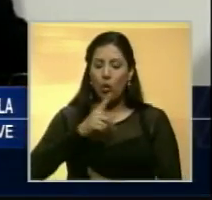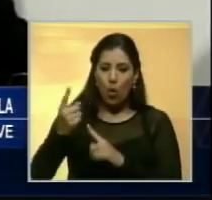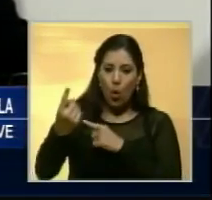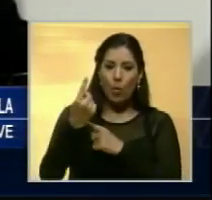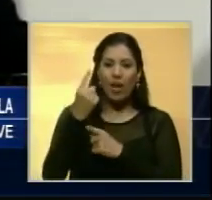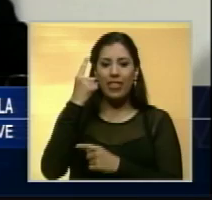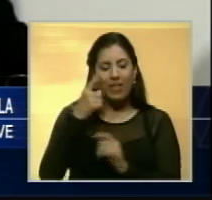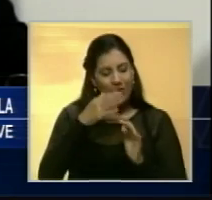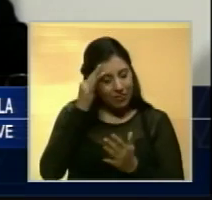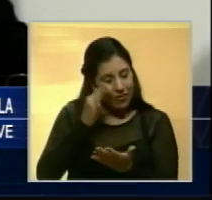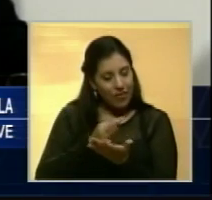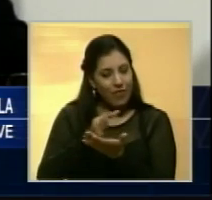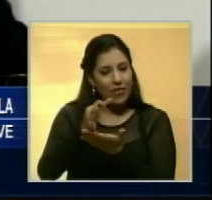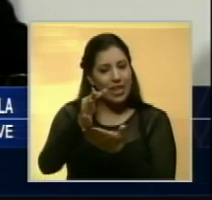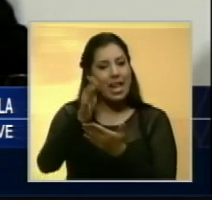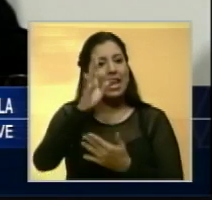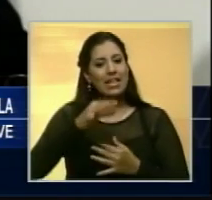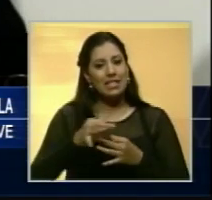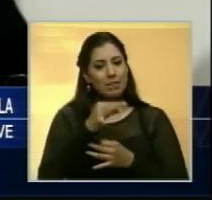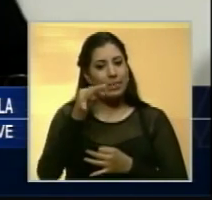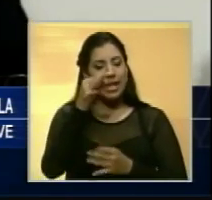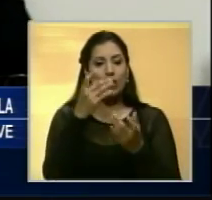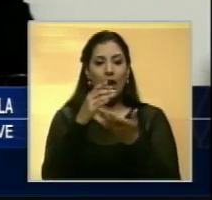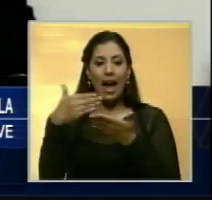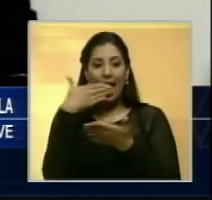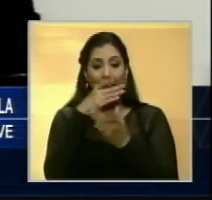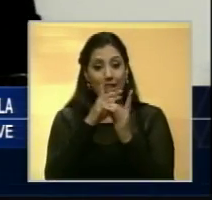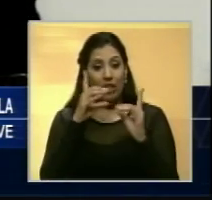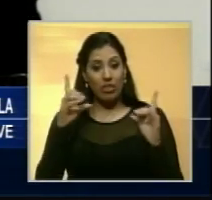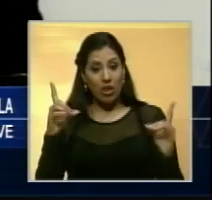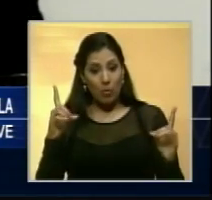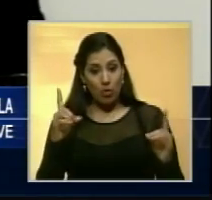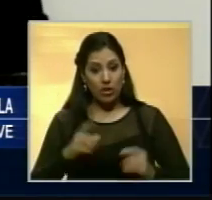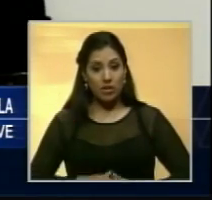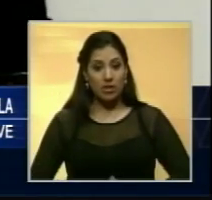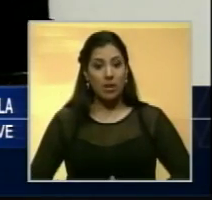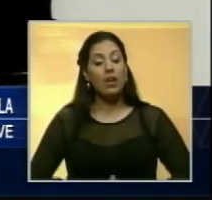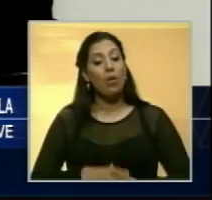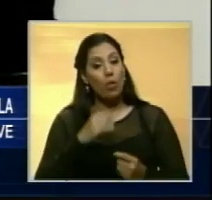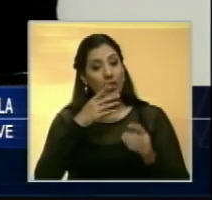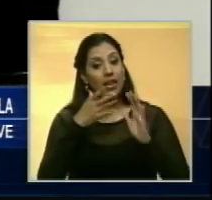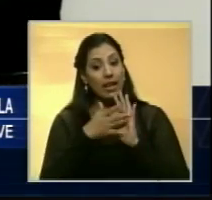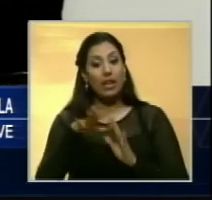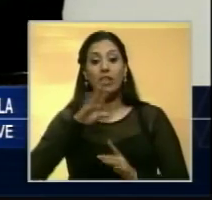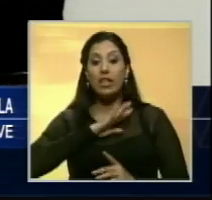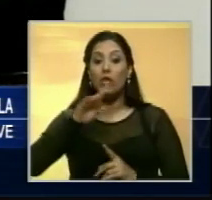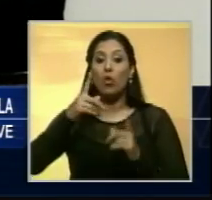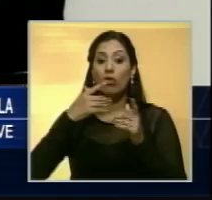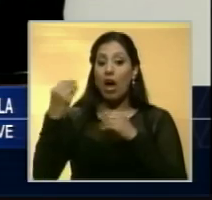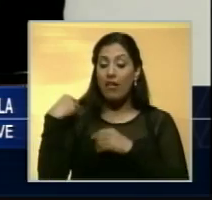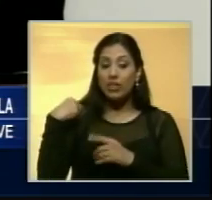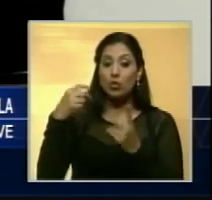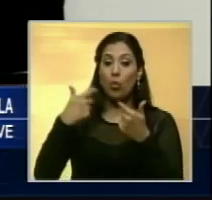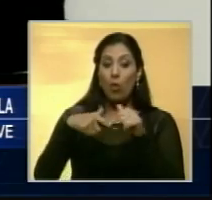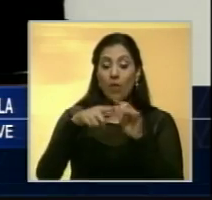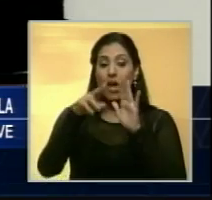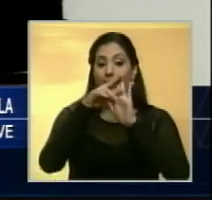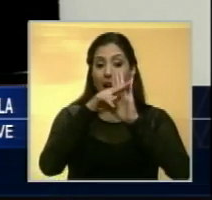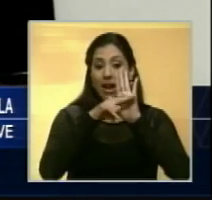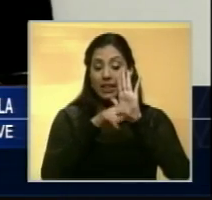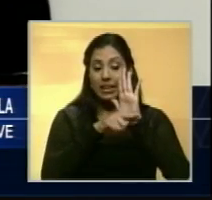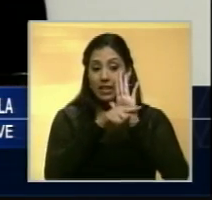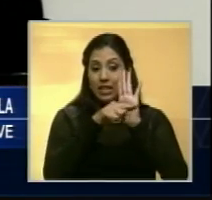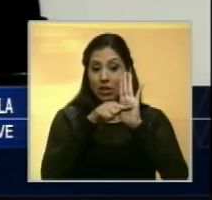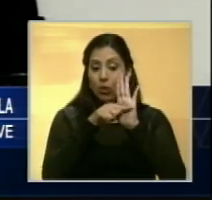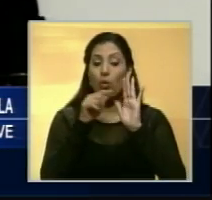obligado a ser fiel a la letra y espíritu de la Carta Democrática Interamericana. Señaló que ante esto solicitó el artículo para la